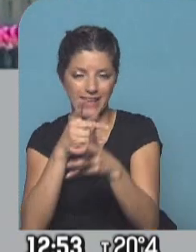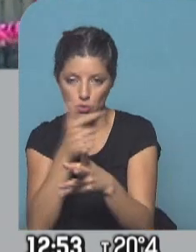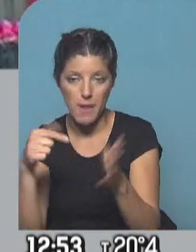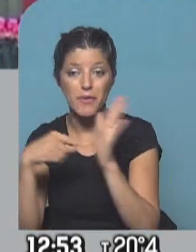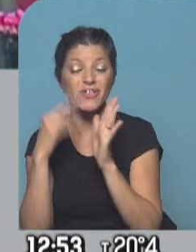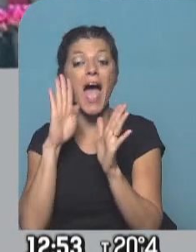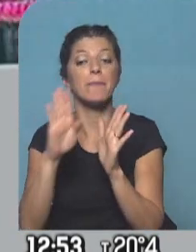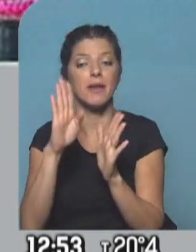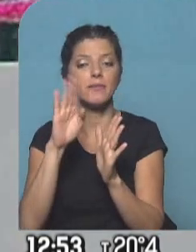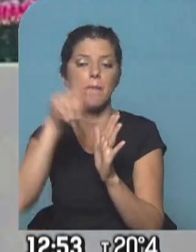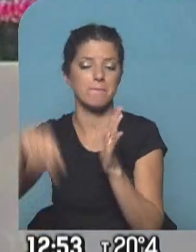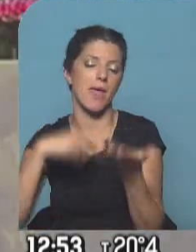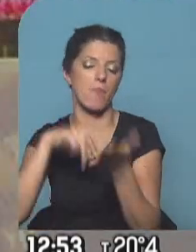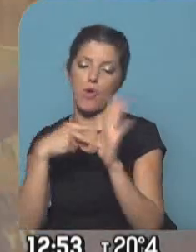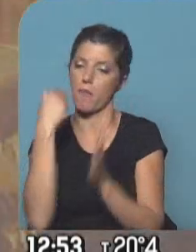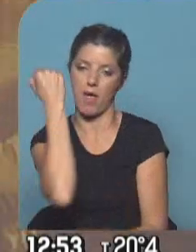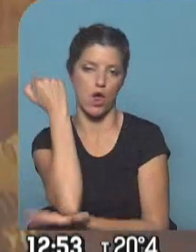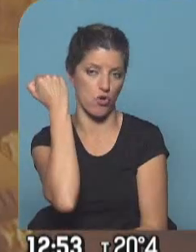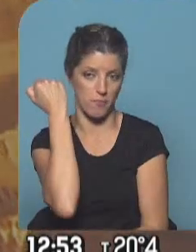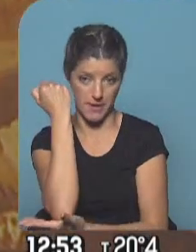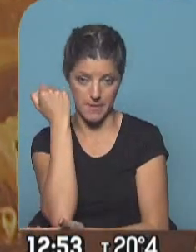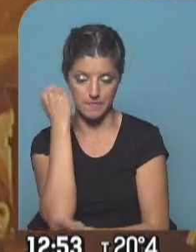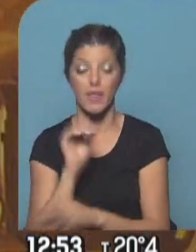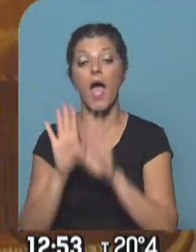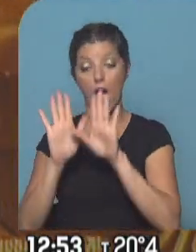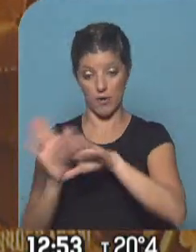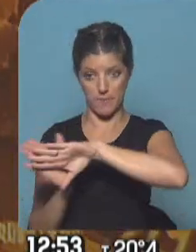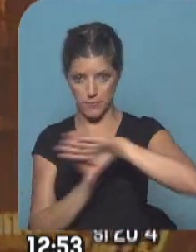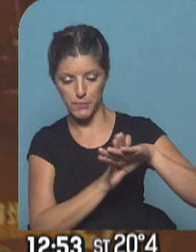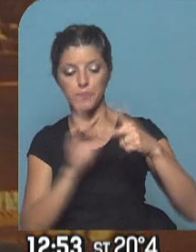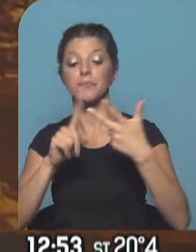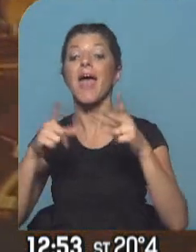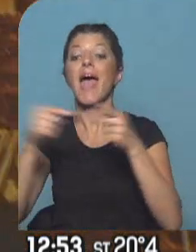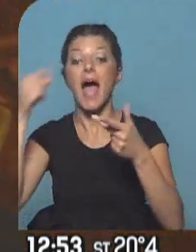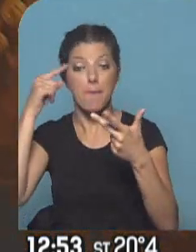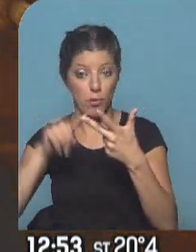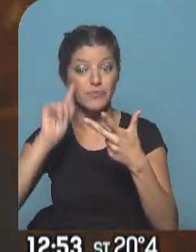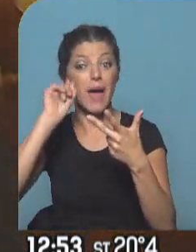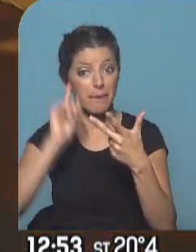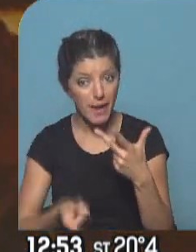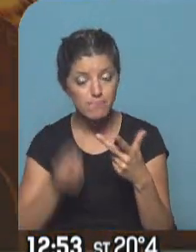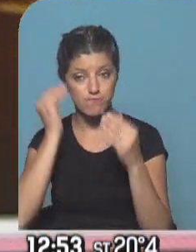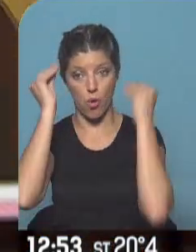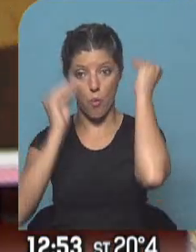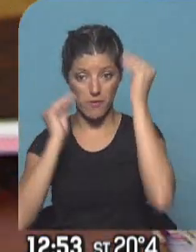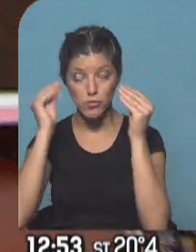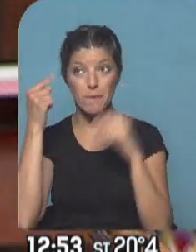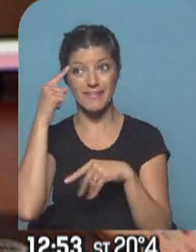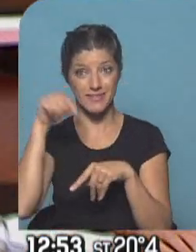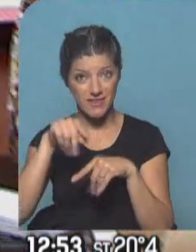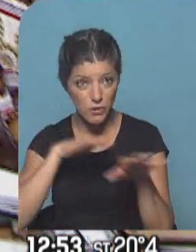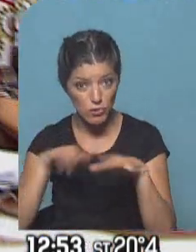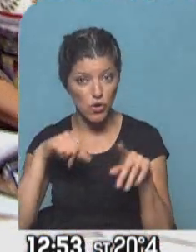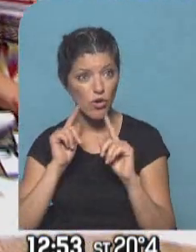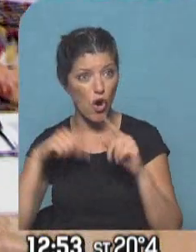economía golpean. Japón también ya se encendieron luces de alerta porque también se teme que esta situación, si se prolonga, obviamente